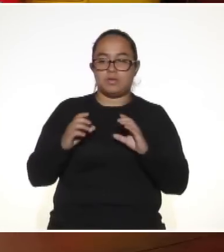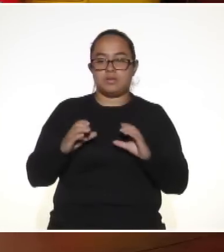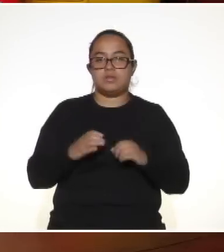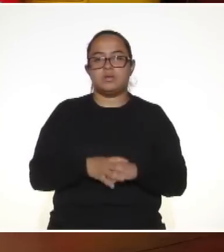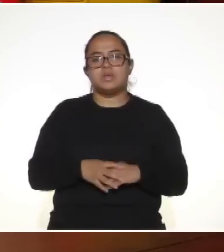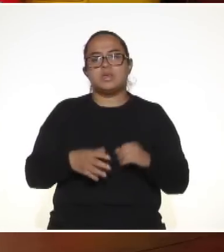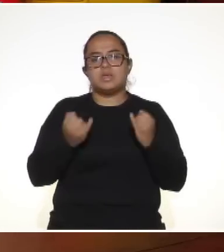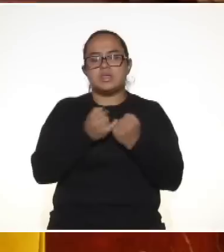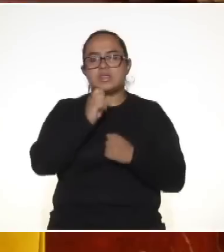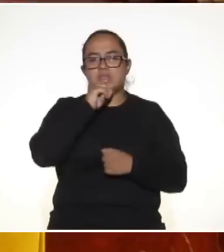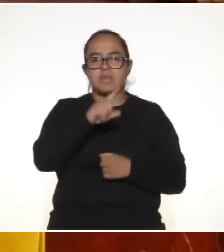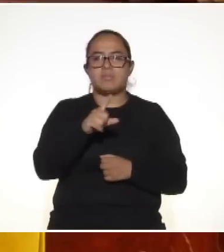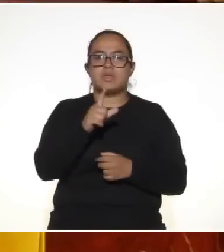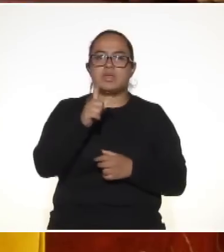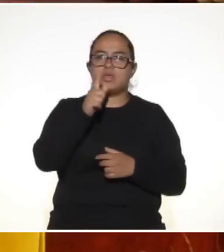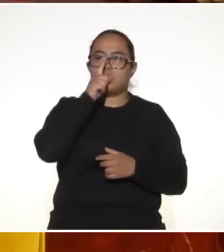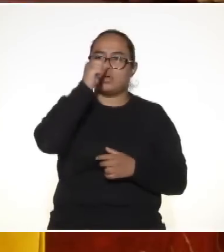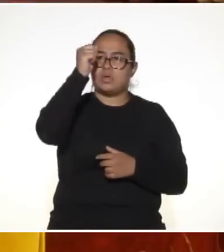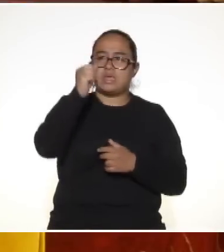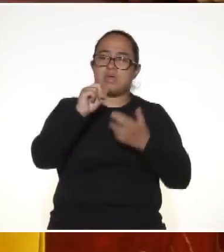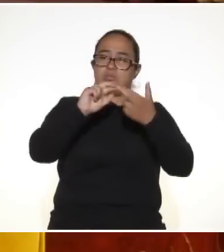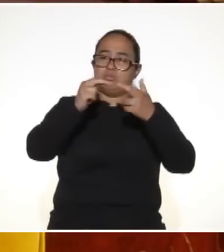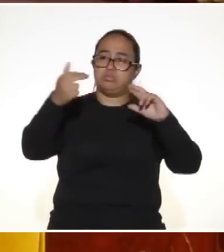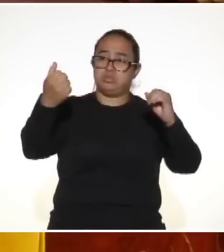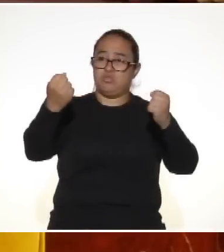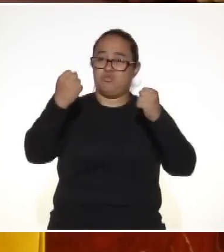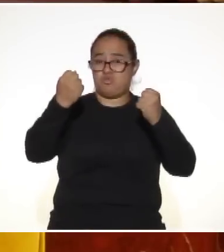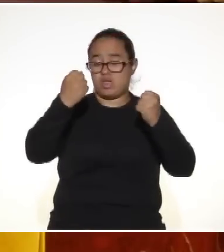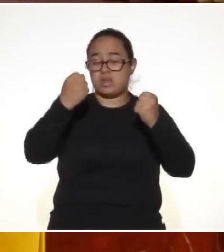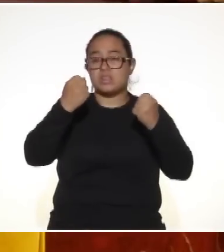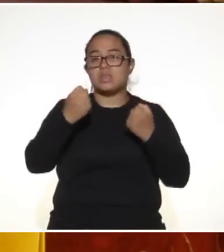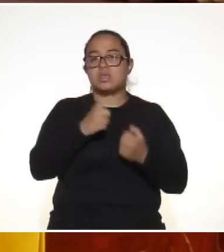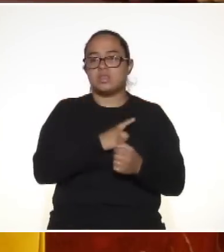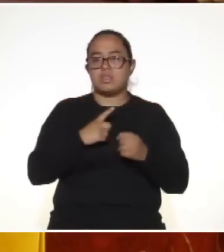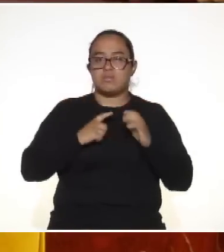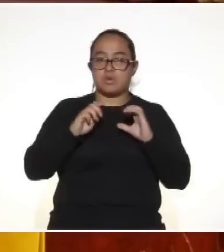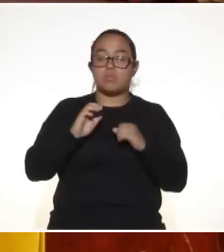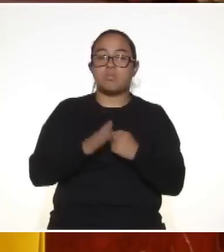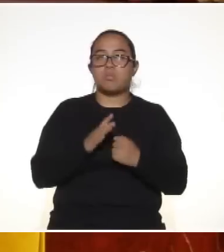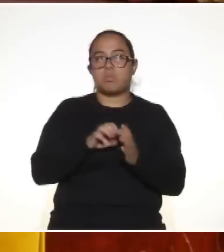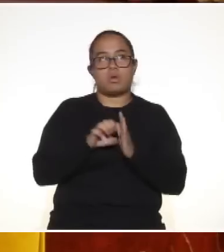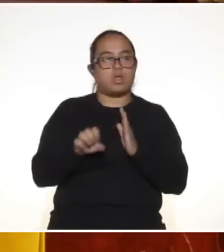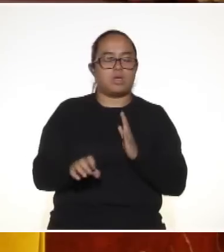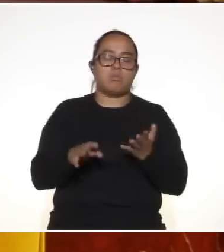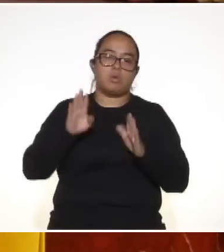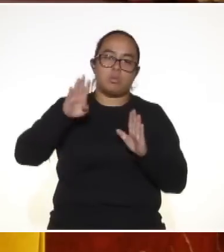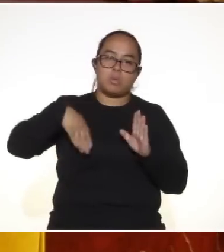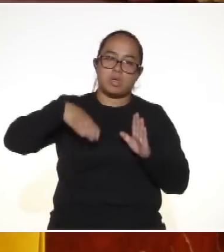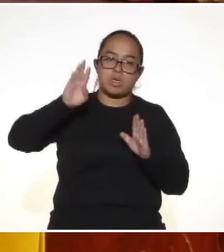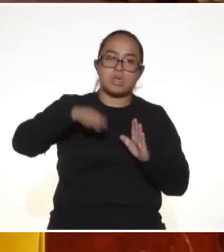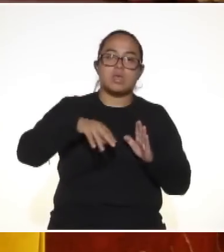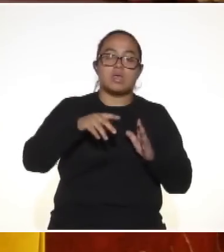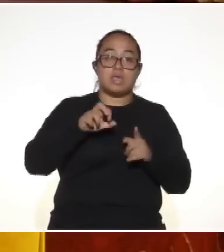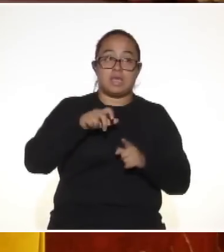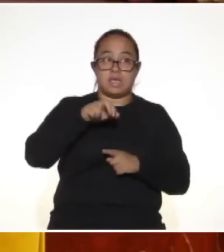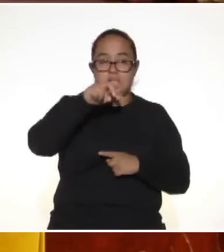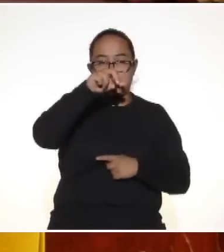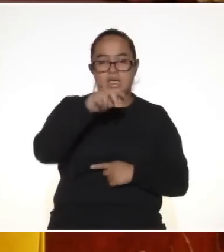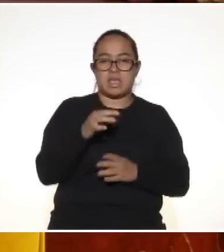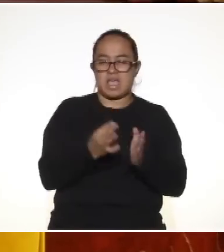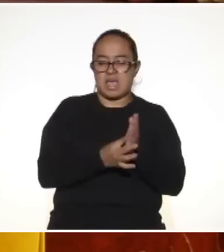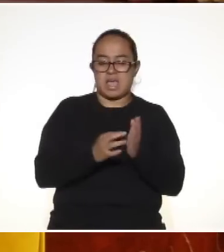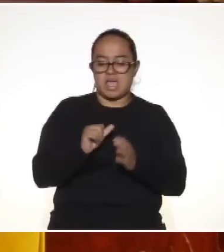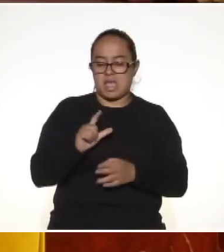cerca de transformadores, cerca de cables de alto voltaje. Si van a pintar, por ejemplo, usar una escalera de aluminio,